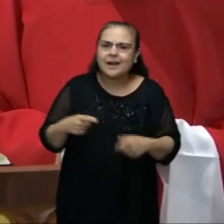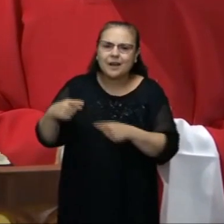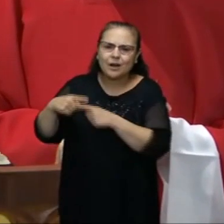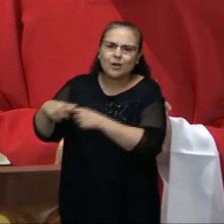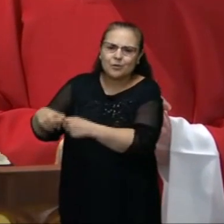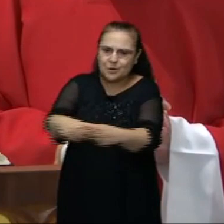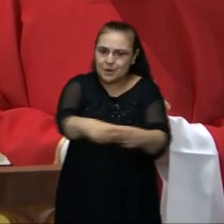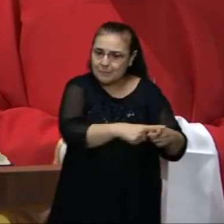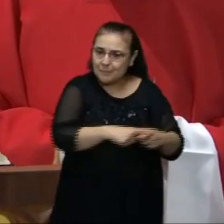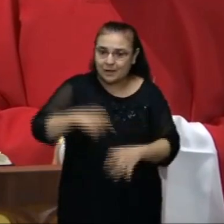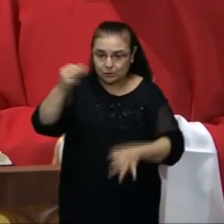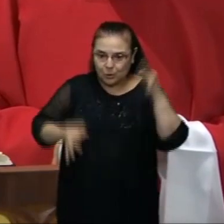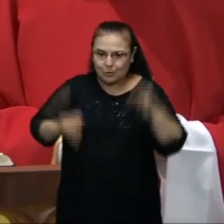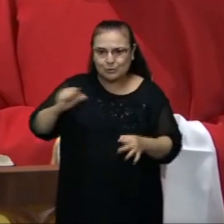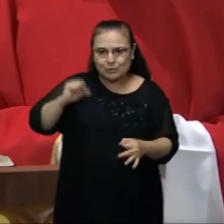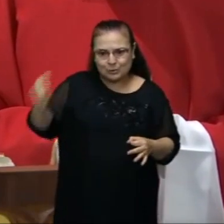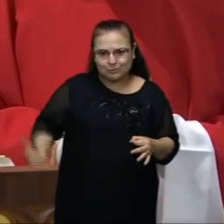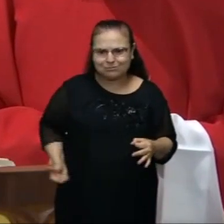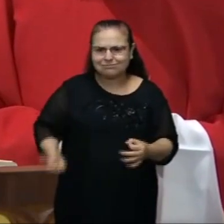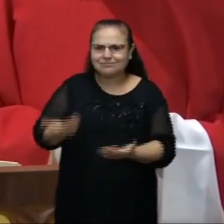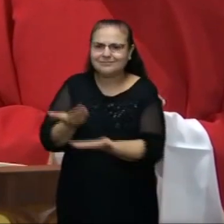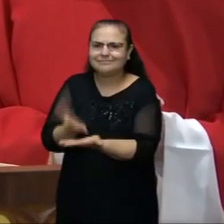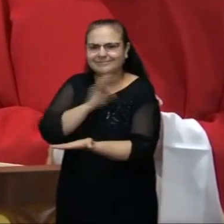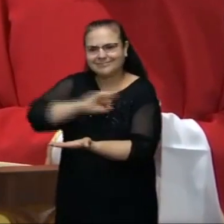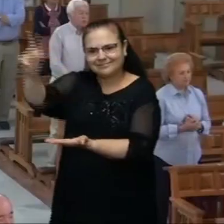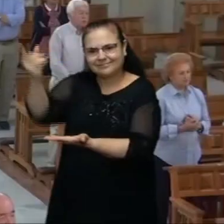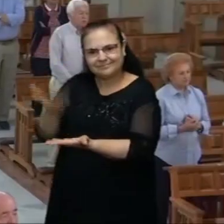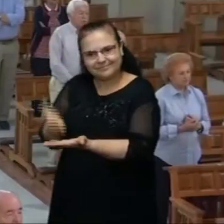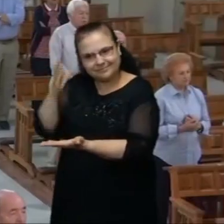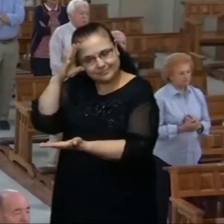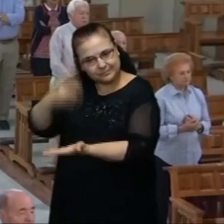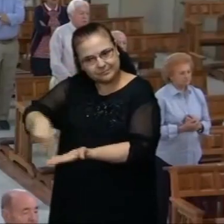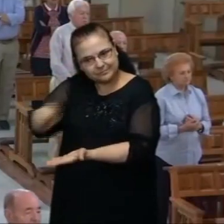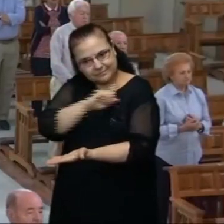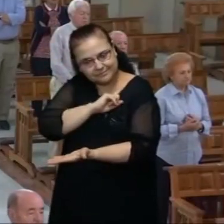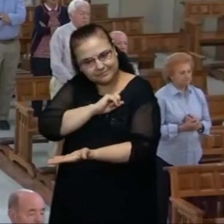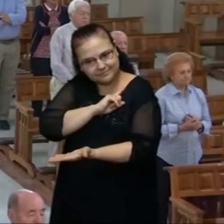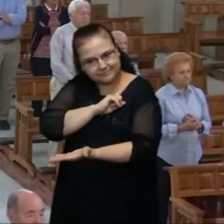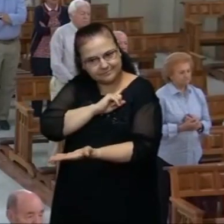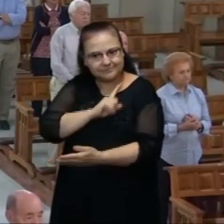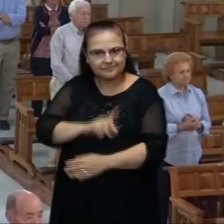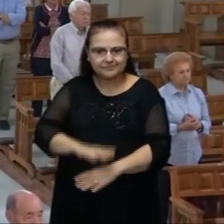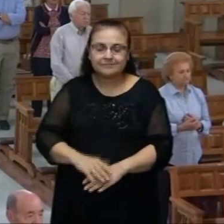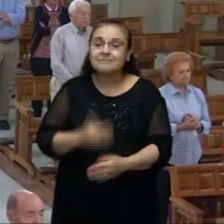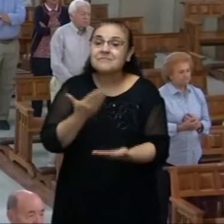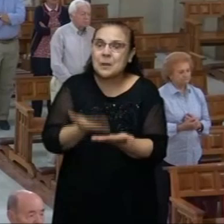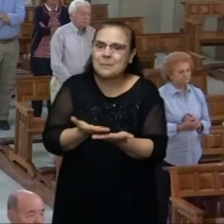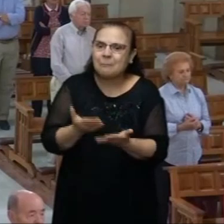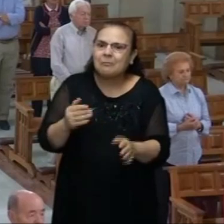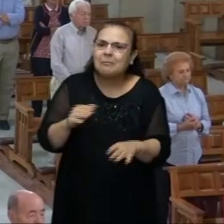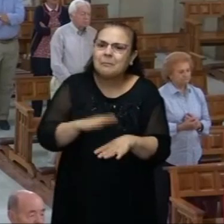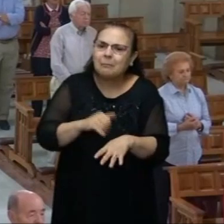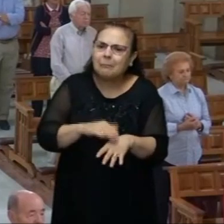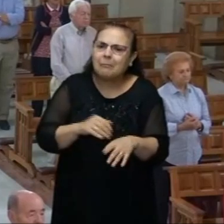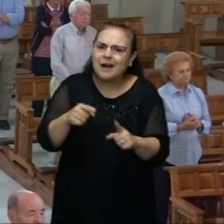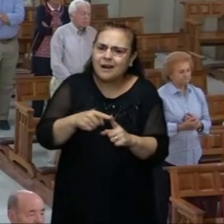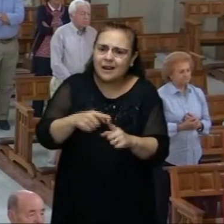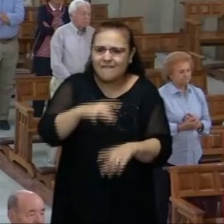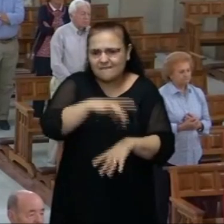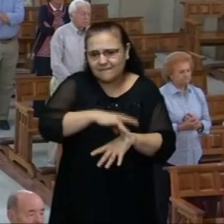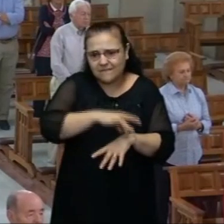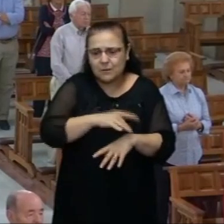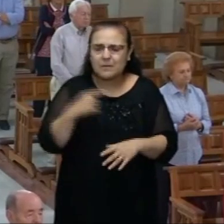más justo de la riqueza, roguemos al Señor. Te rogamos, óyenos. Para que los que sufren enfermedad